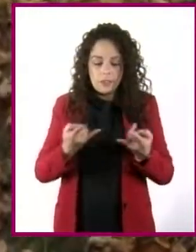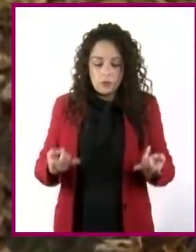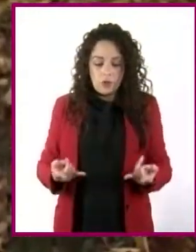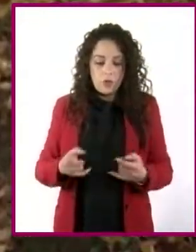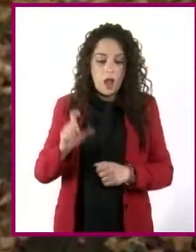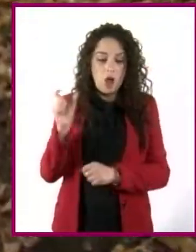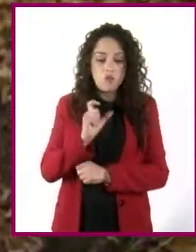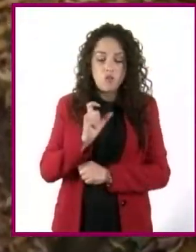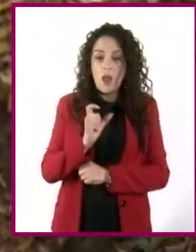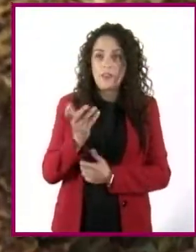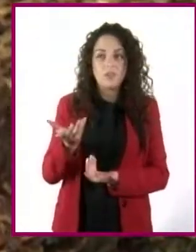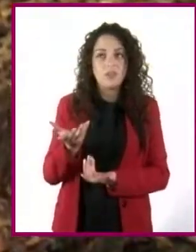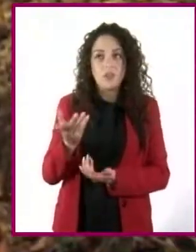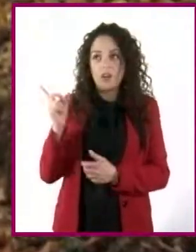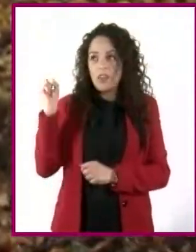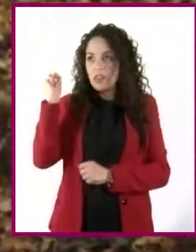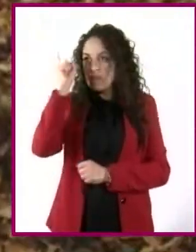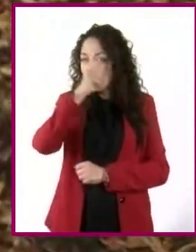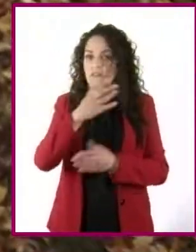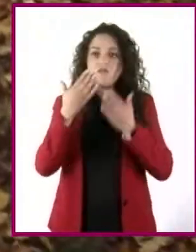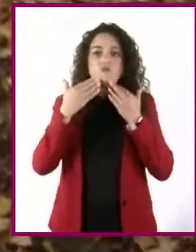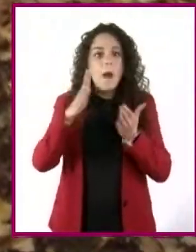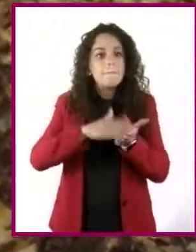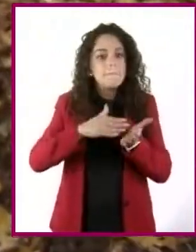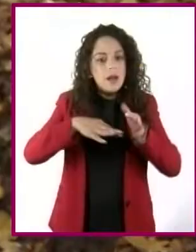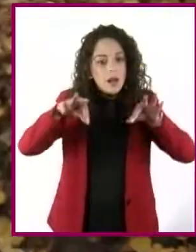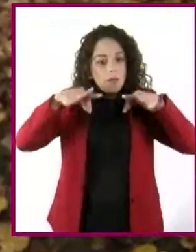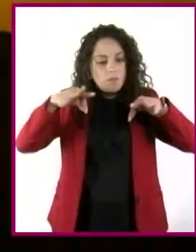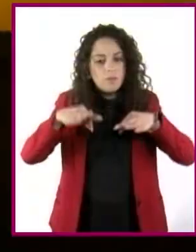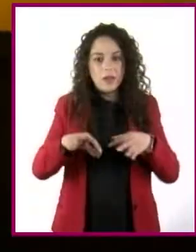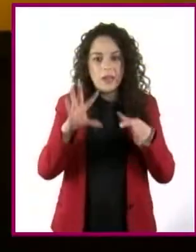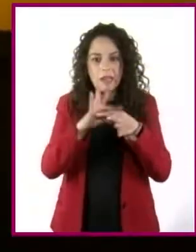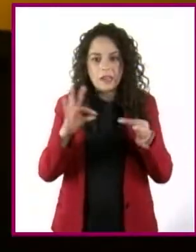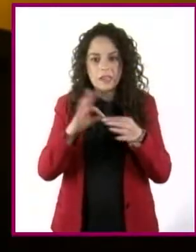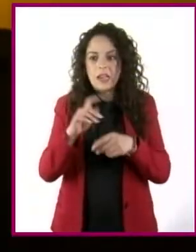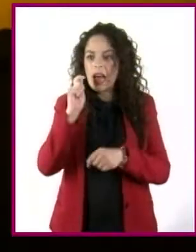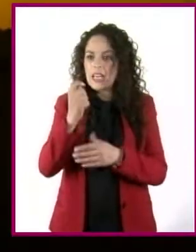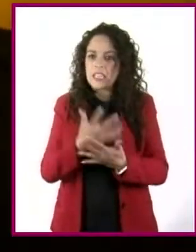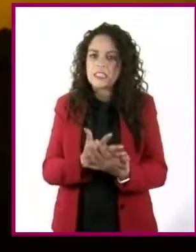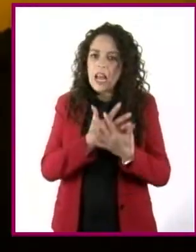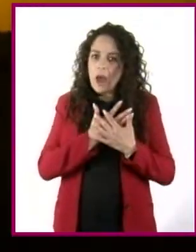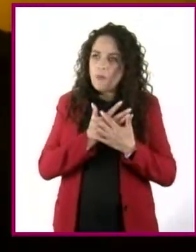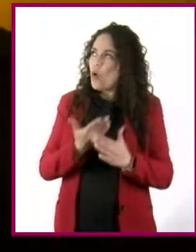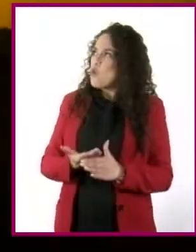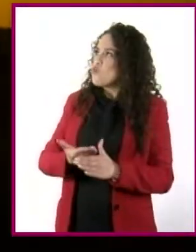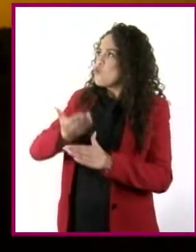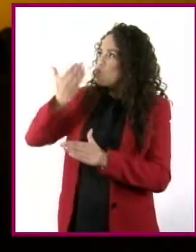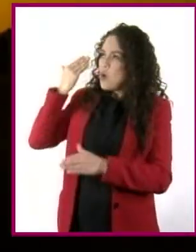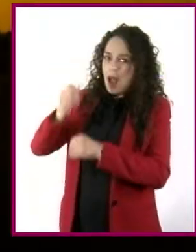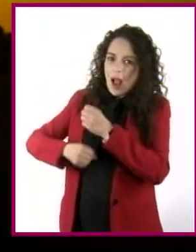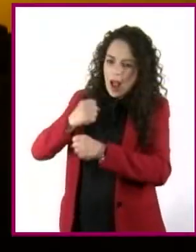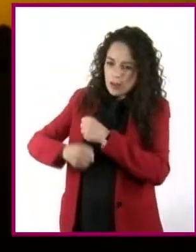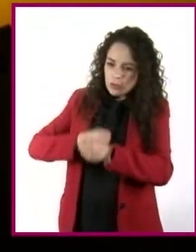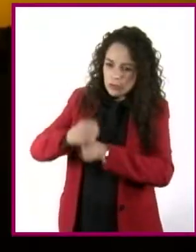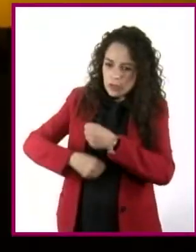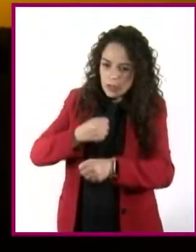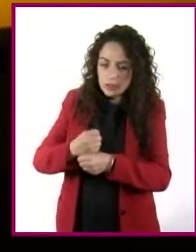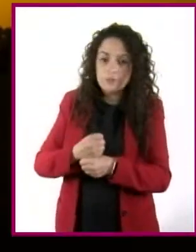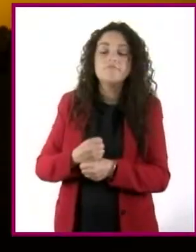es fácil encontrar documentos que hablen del amor en la historia, es un concepto cuya forma de ser